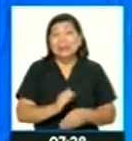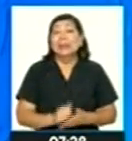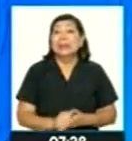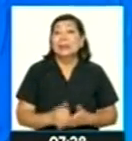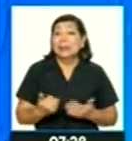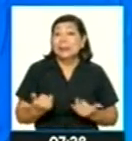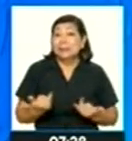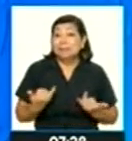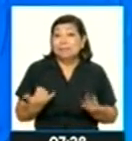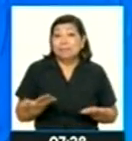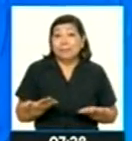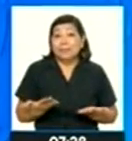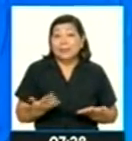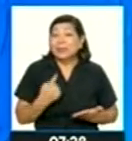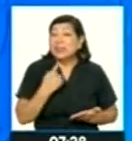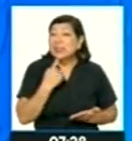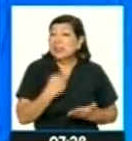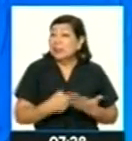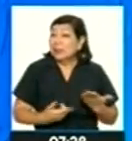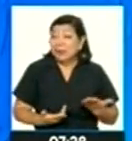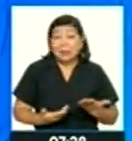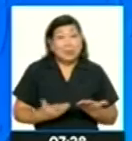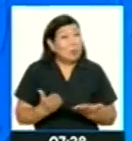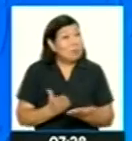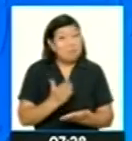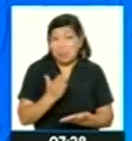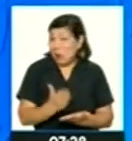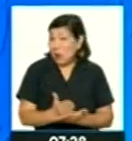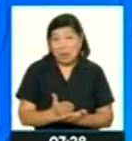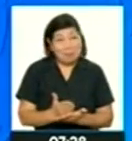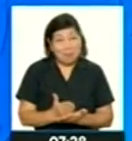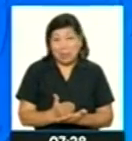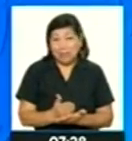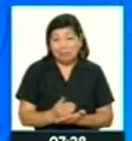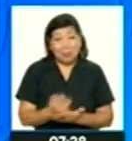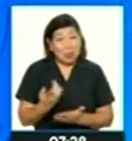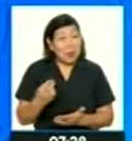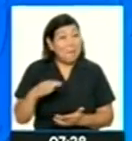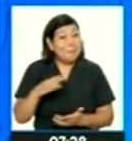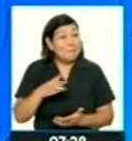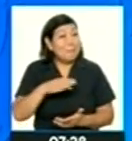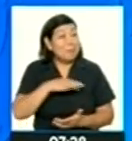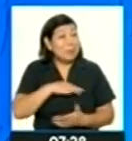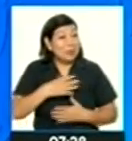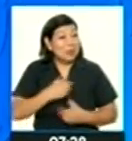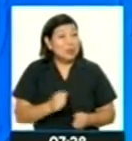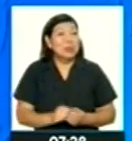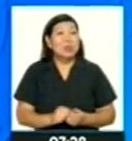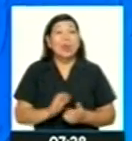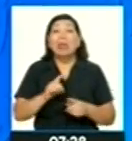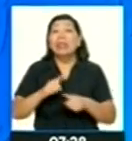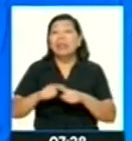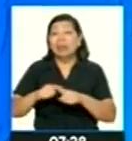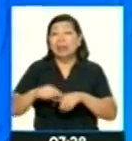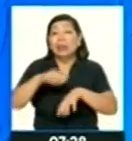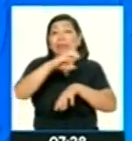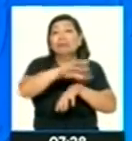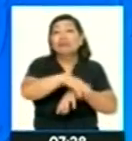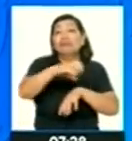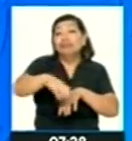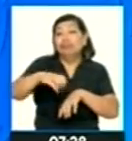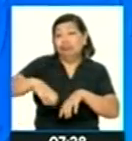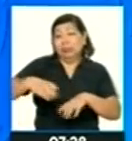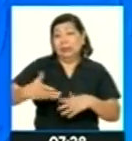es enfatizar en que este es un problema no solo del Ministerio de Salud, sino un problema de toda la comunidad, donde